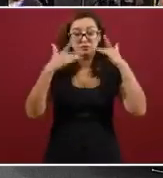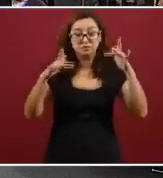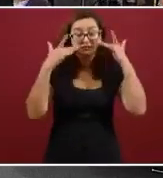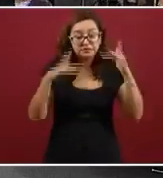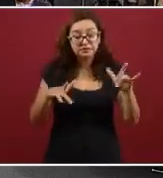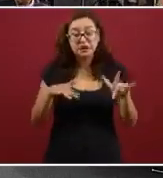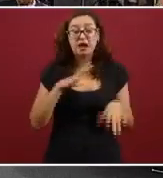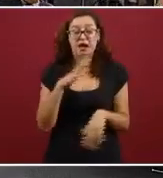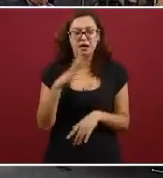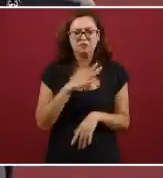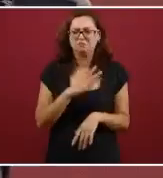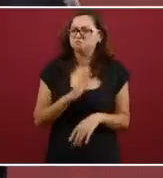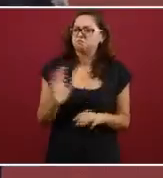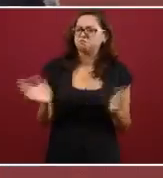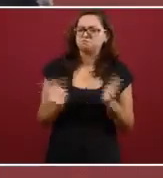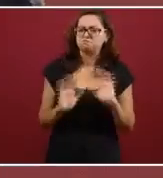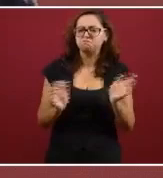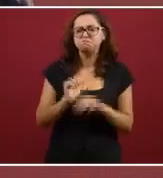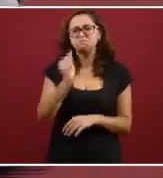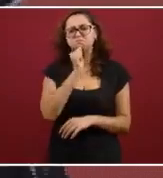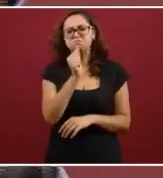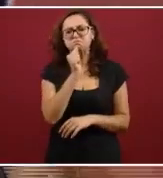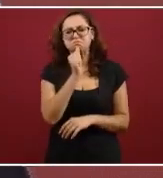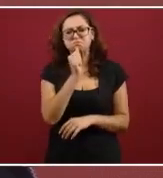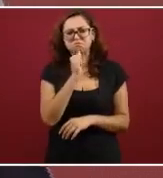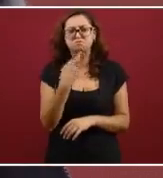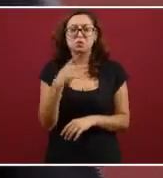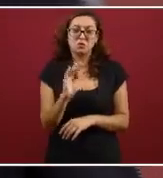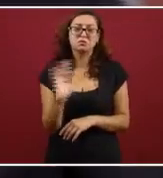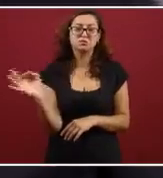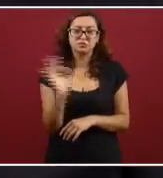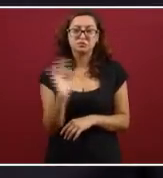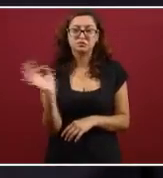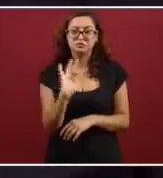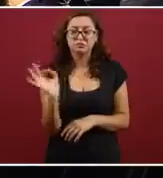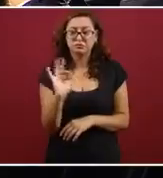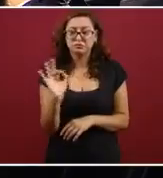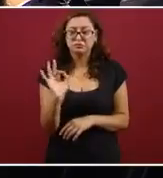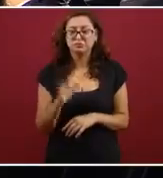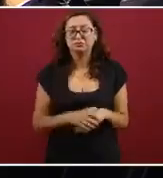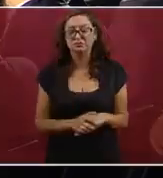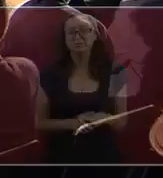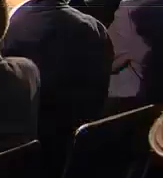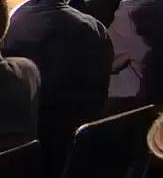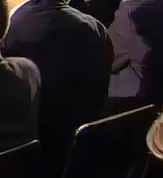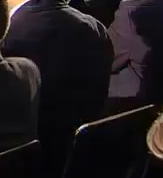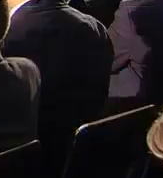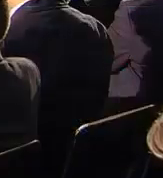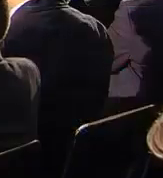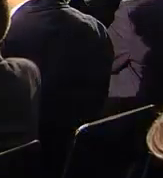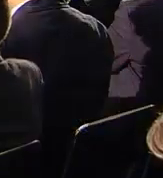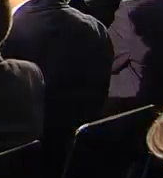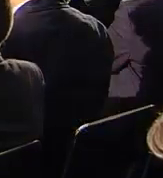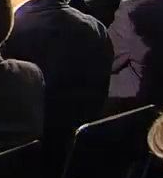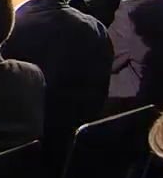me han presentado ninguna más, pero pueden venir. Es que así es esto.